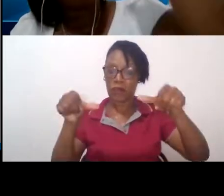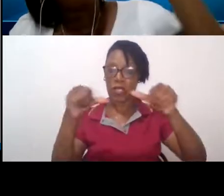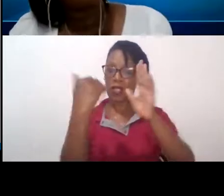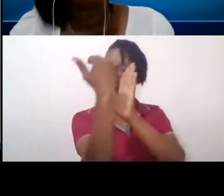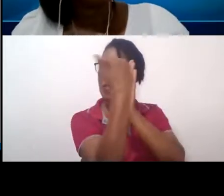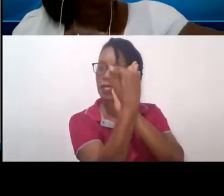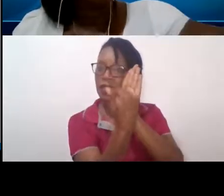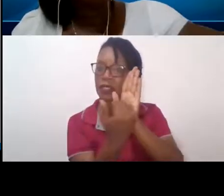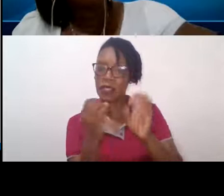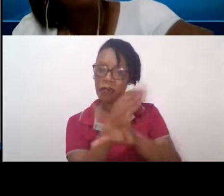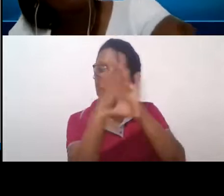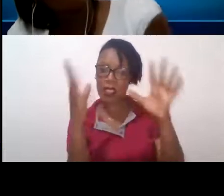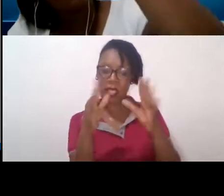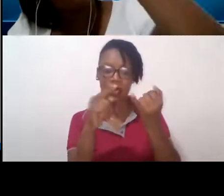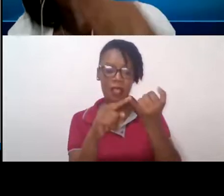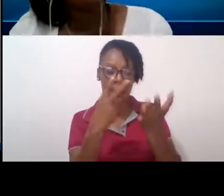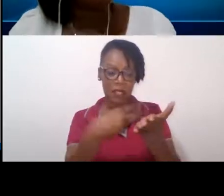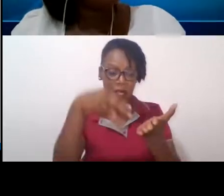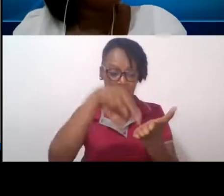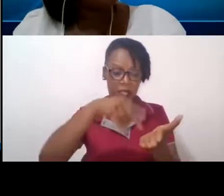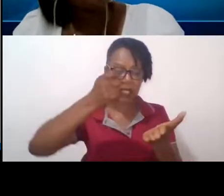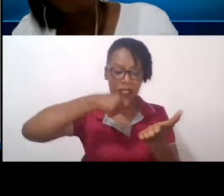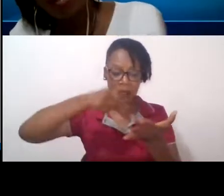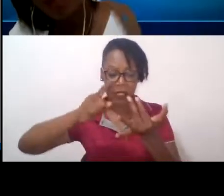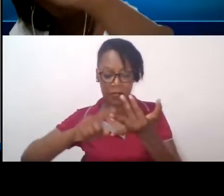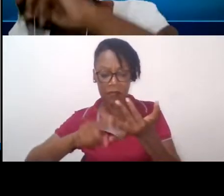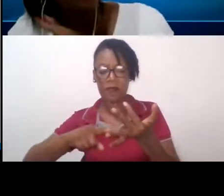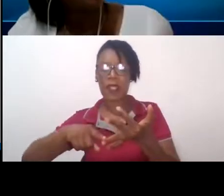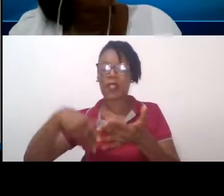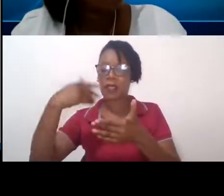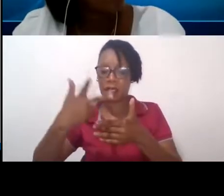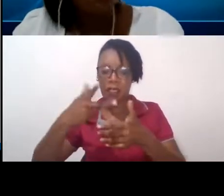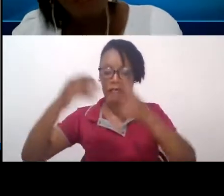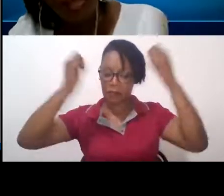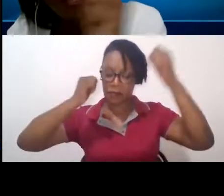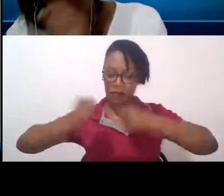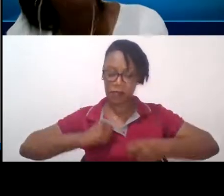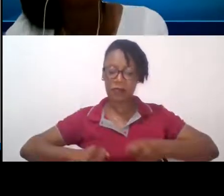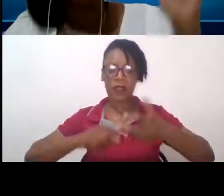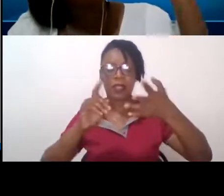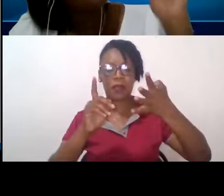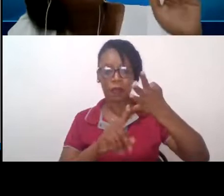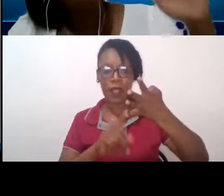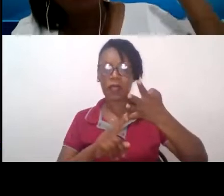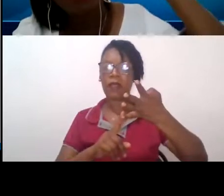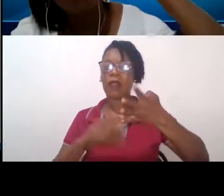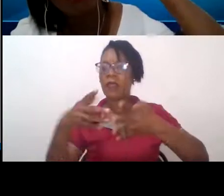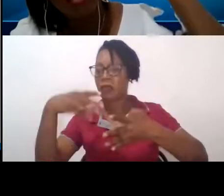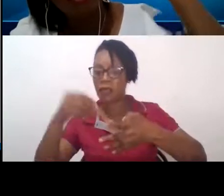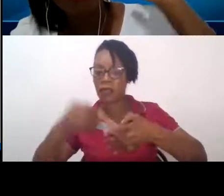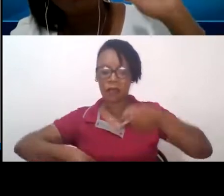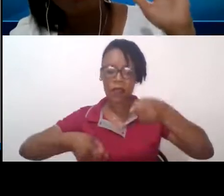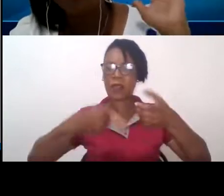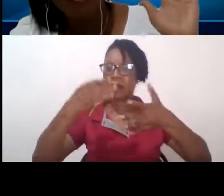debes levantarte. Después, cepíllese los dientes. 3, vaya al baño y báñese. 4, empaque el buzo. Y ella dijo que ella hizo